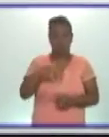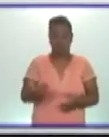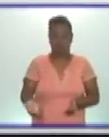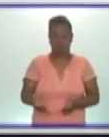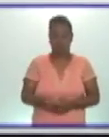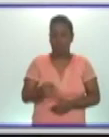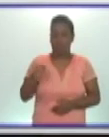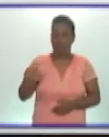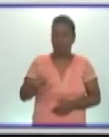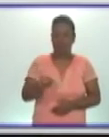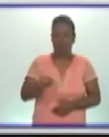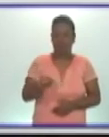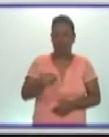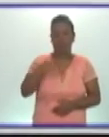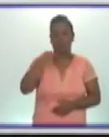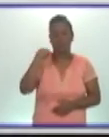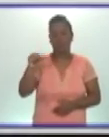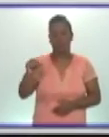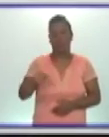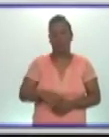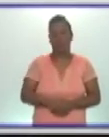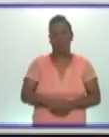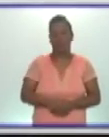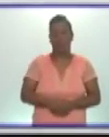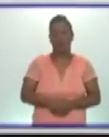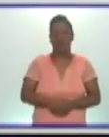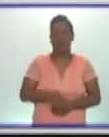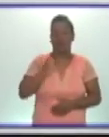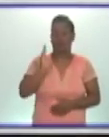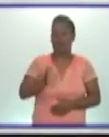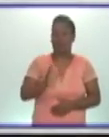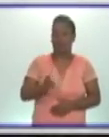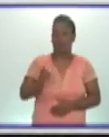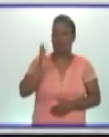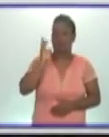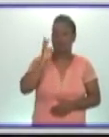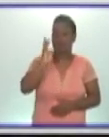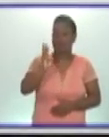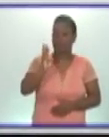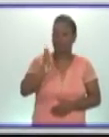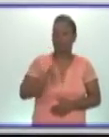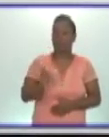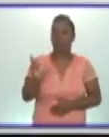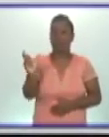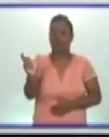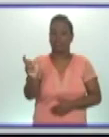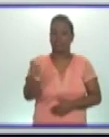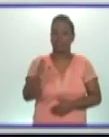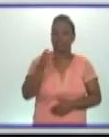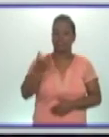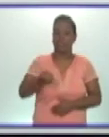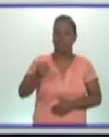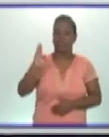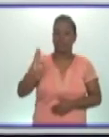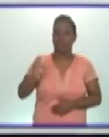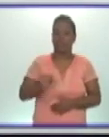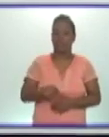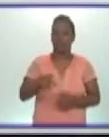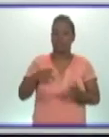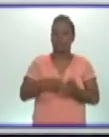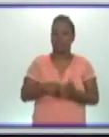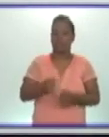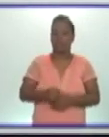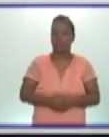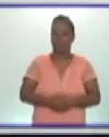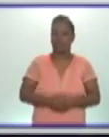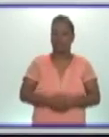escribimos igual. B. Continuamos. Ahora tomamos el segundo término del polinomio y lo dividimos por el monomio. Primero